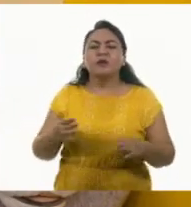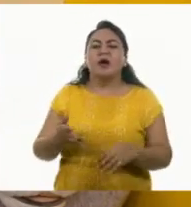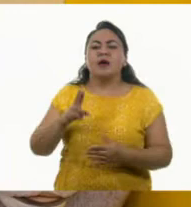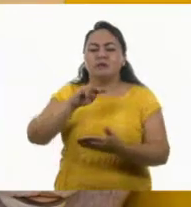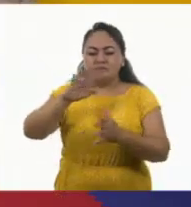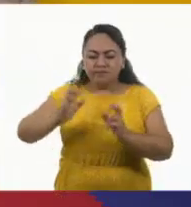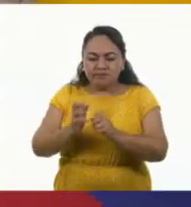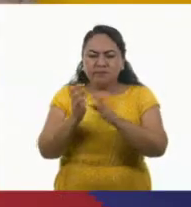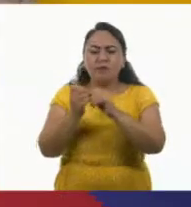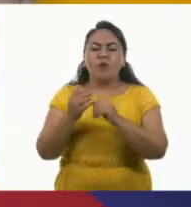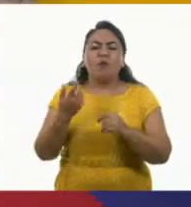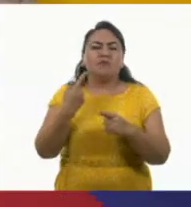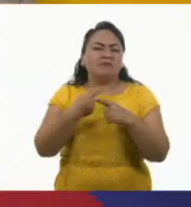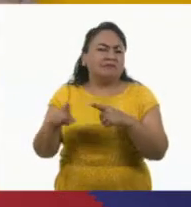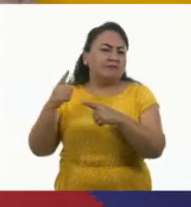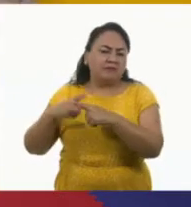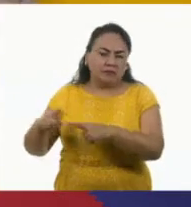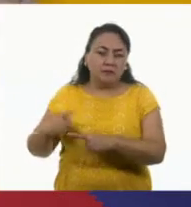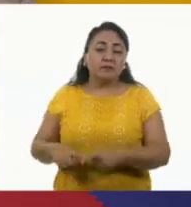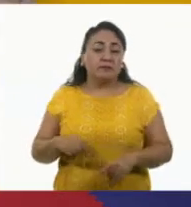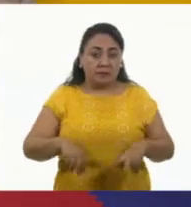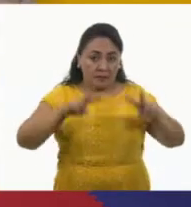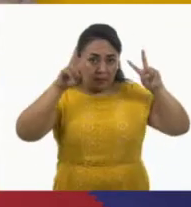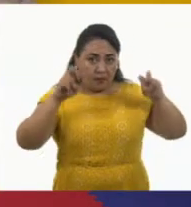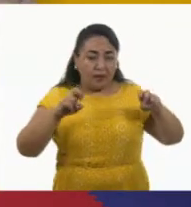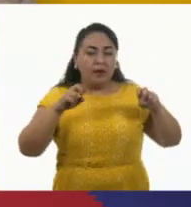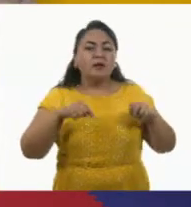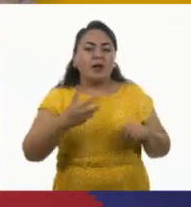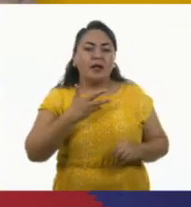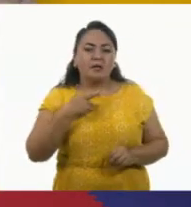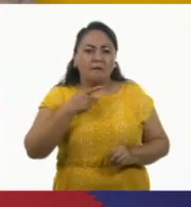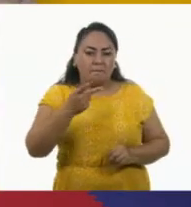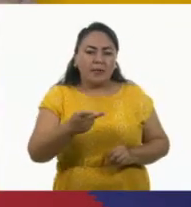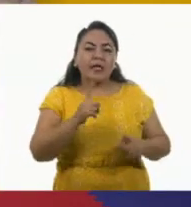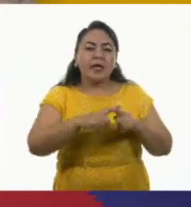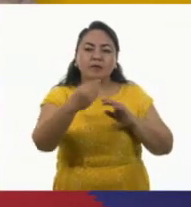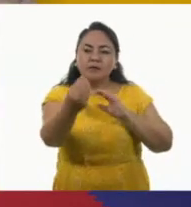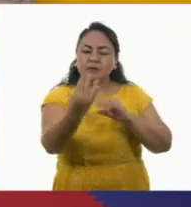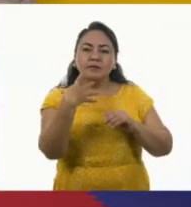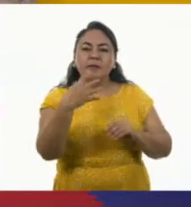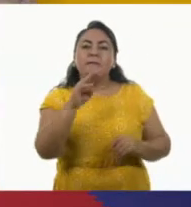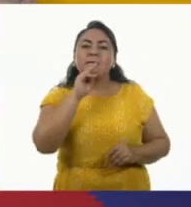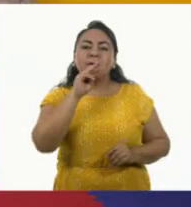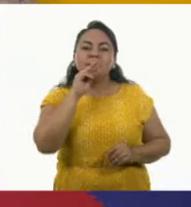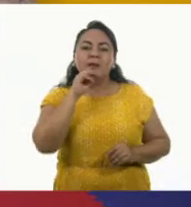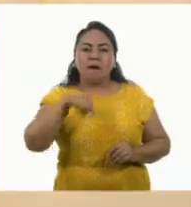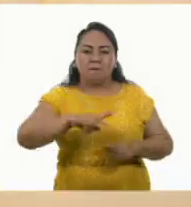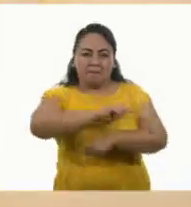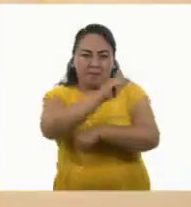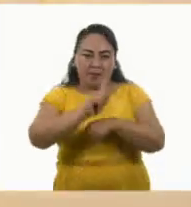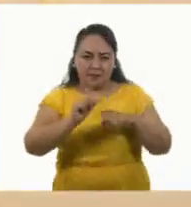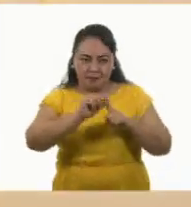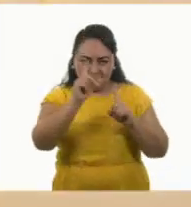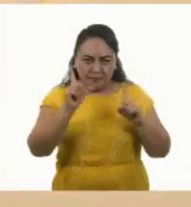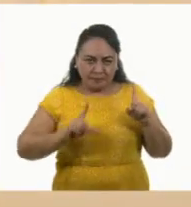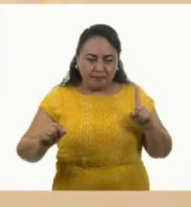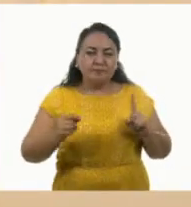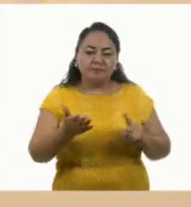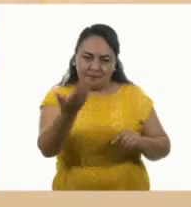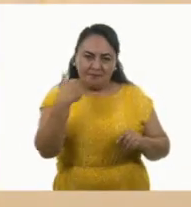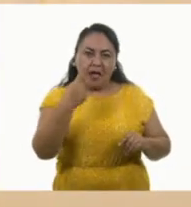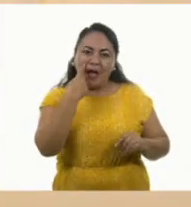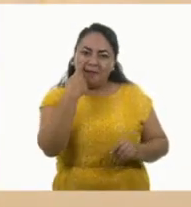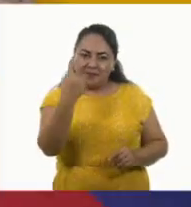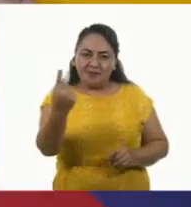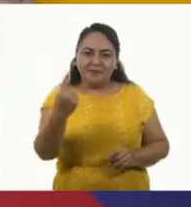elaborar cuentos. Respecto a este tema, tenemos una pregunta que nos ha enviado una mamá de nuestro país. ¿Qué les parece si nos acompañan